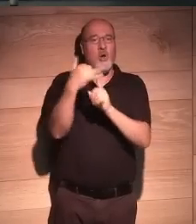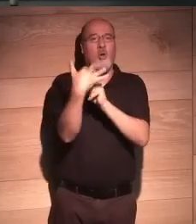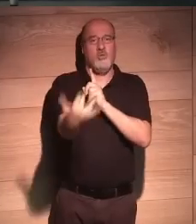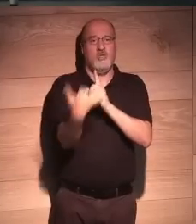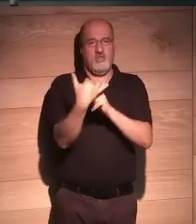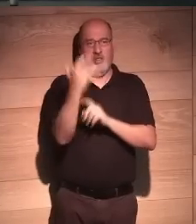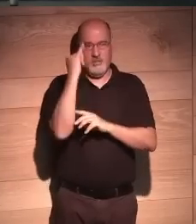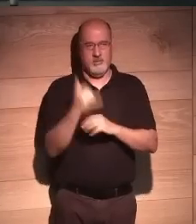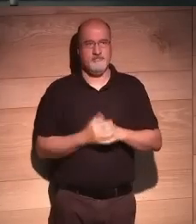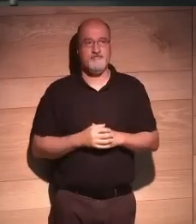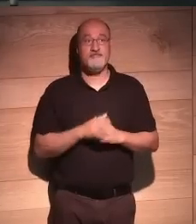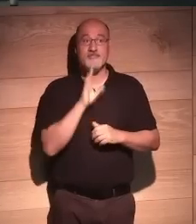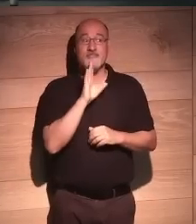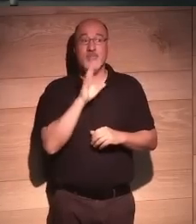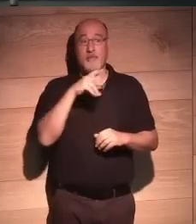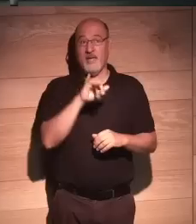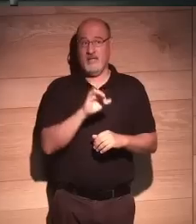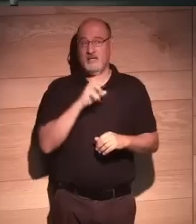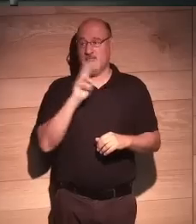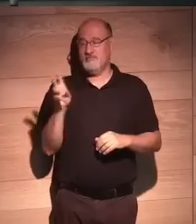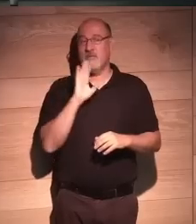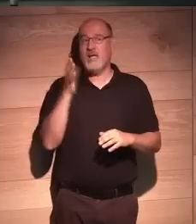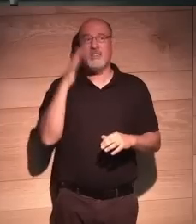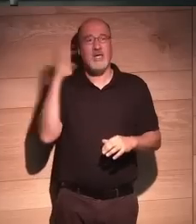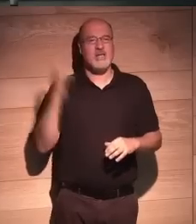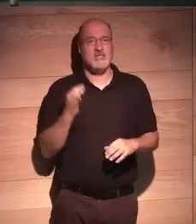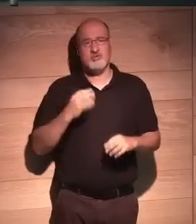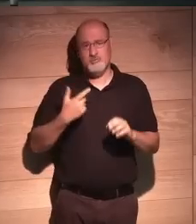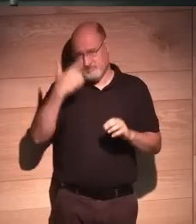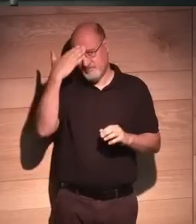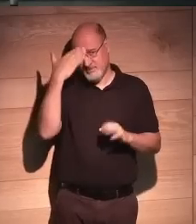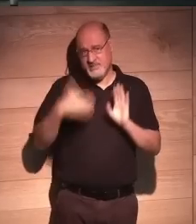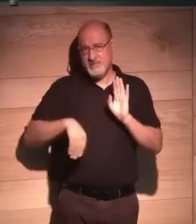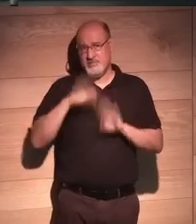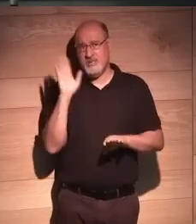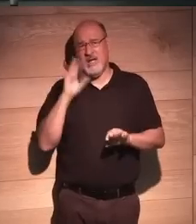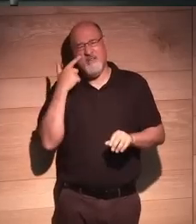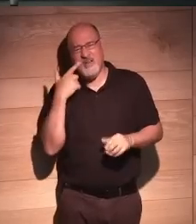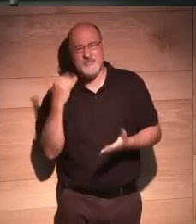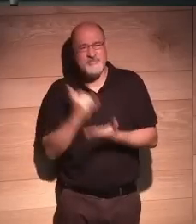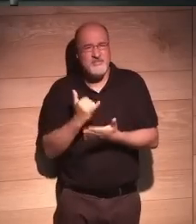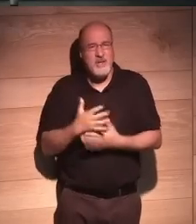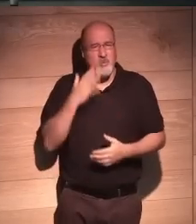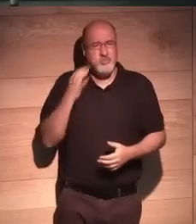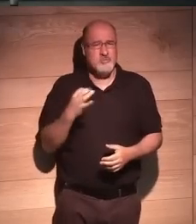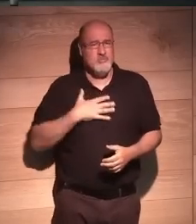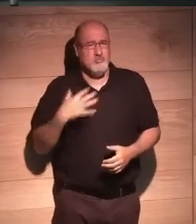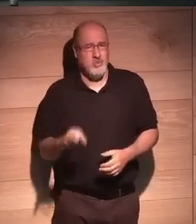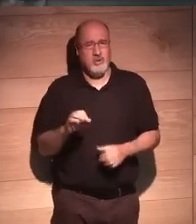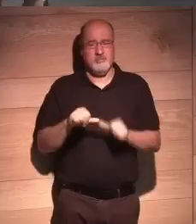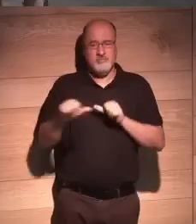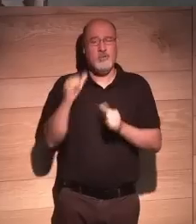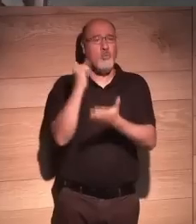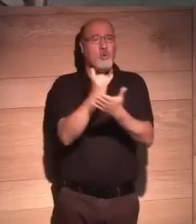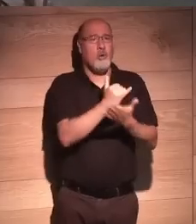añadiría, que antes hablabais de ese riesgo, ¿no? Un poco de los 80, de esa tele un poco más atrevida, ahora jugamos con una cosa